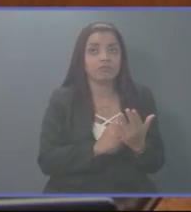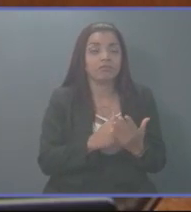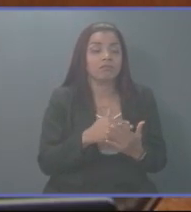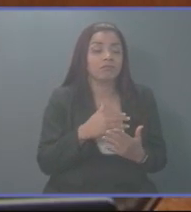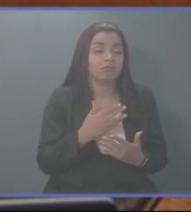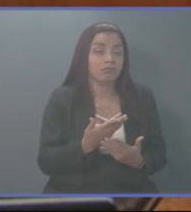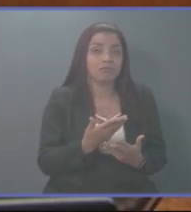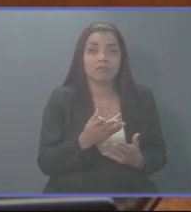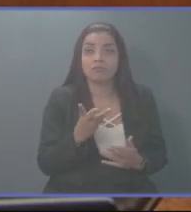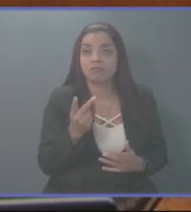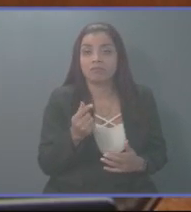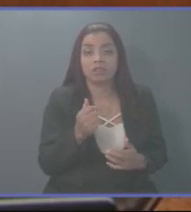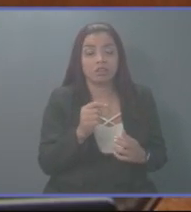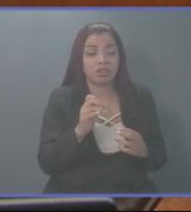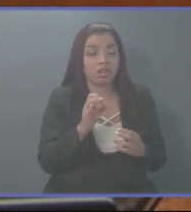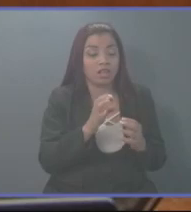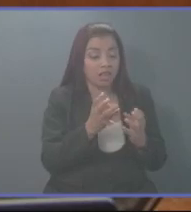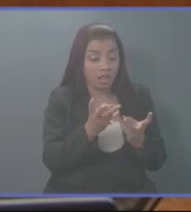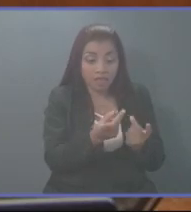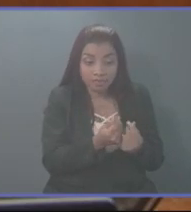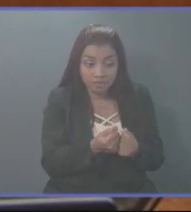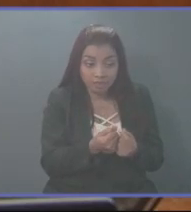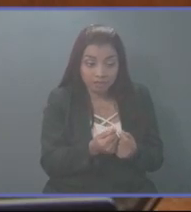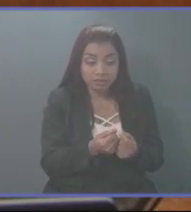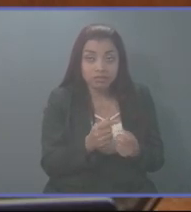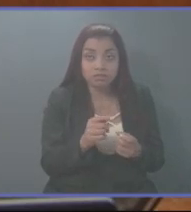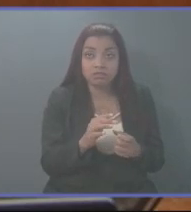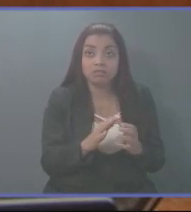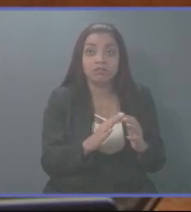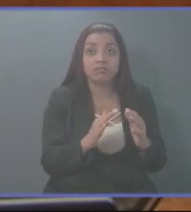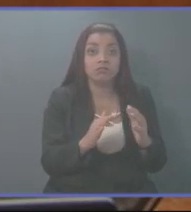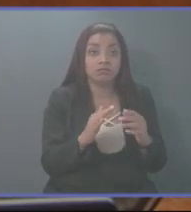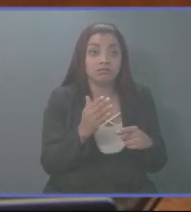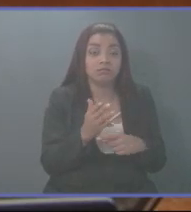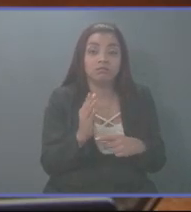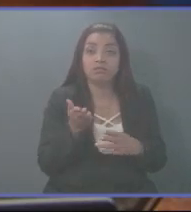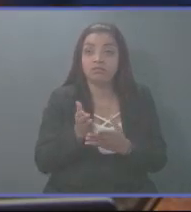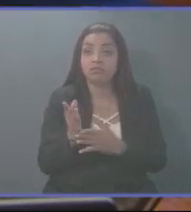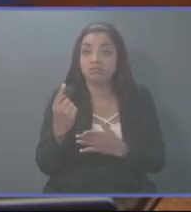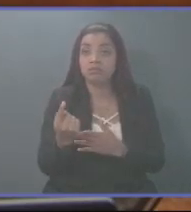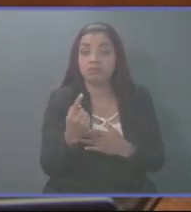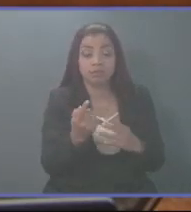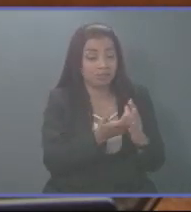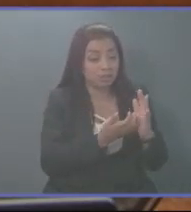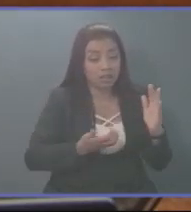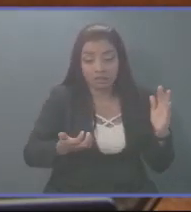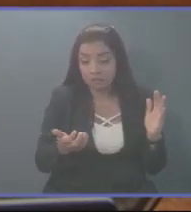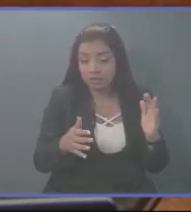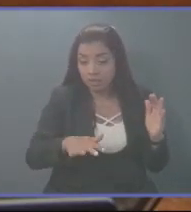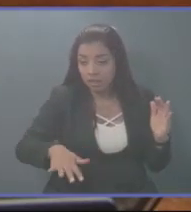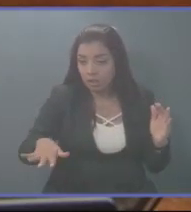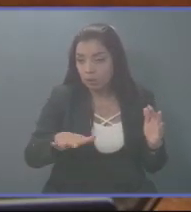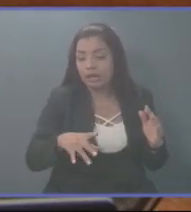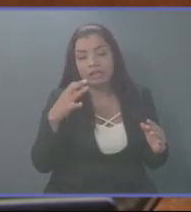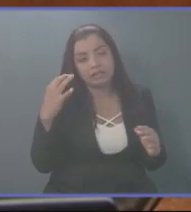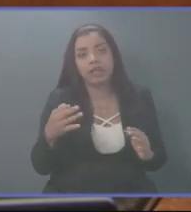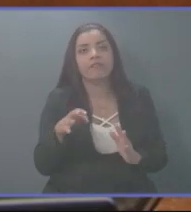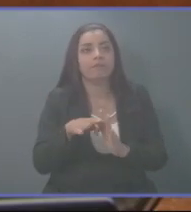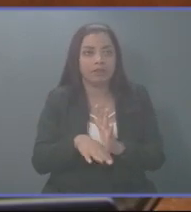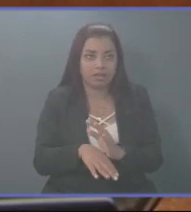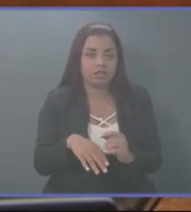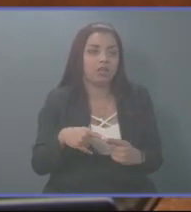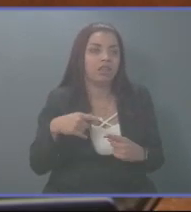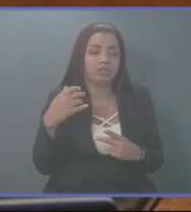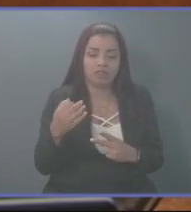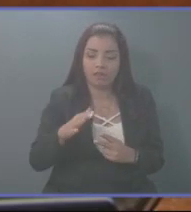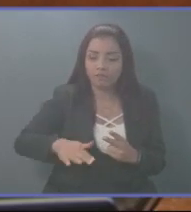disponible en cantidad y calidad suficientes, accesible a todas las personas desplazadas internamente, aceptable para